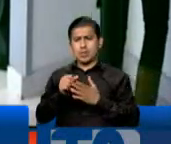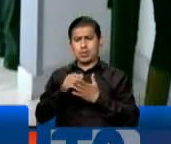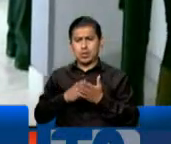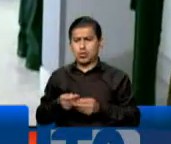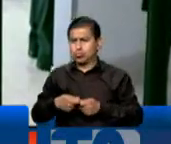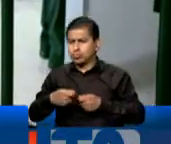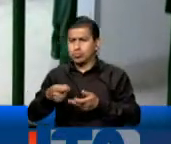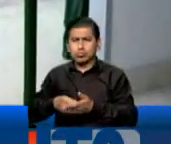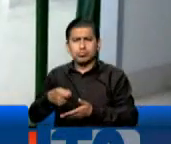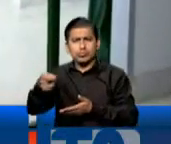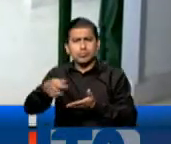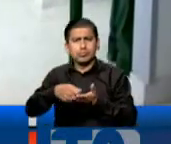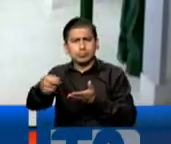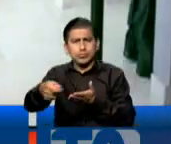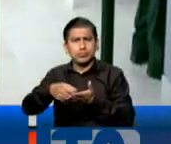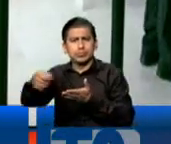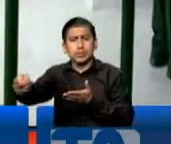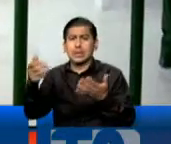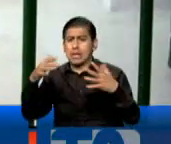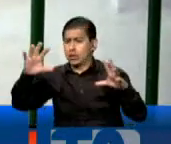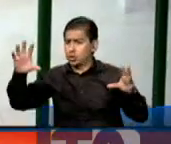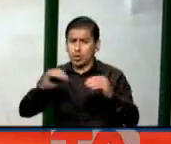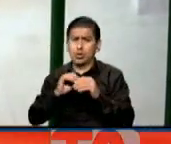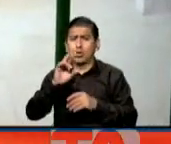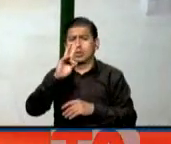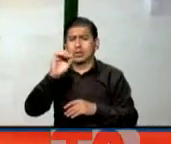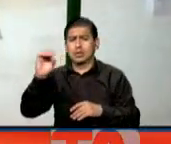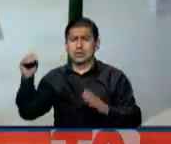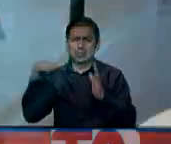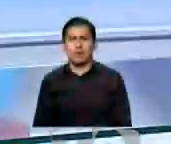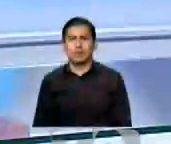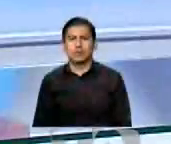de $700.000 en subvenciones.